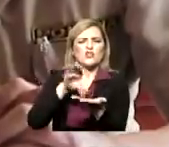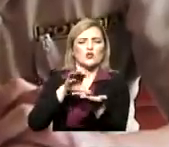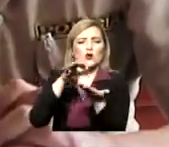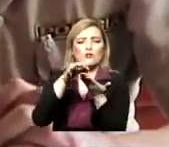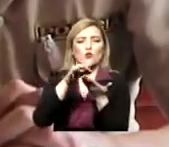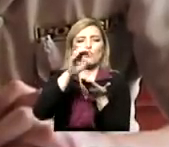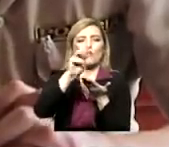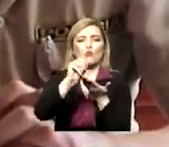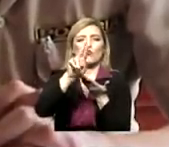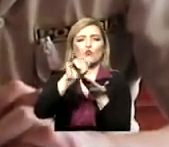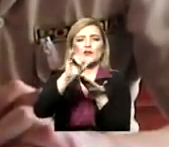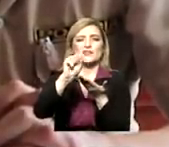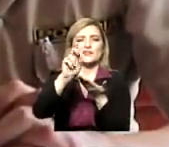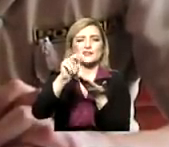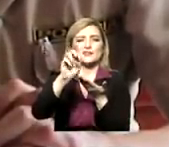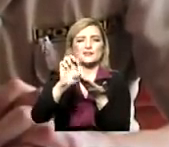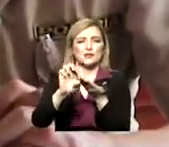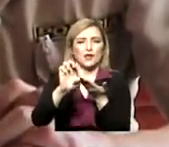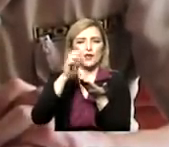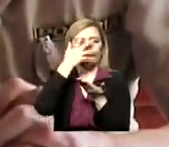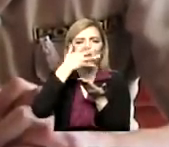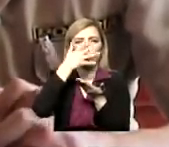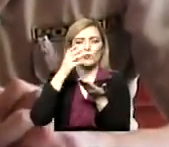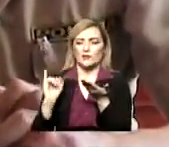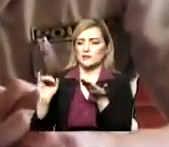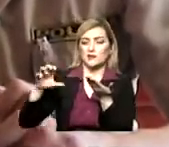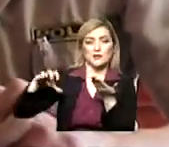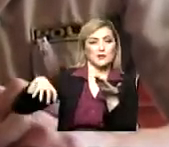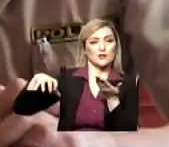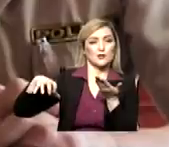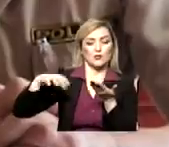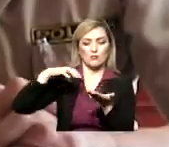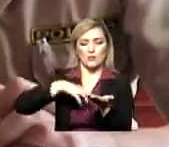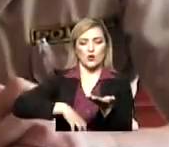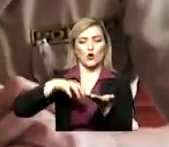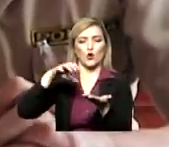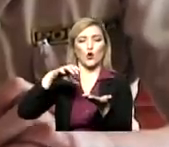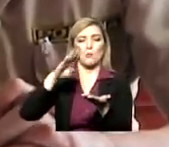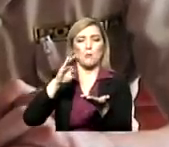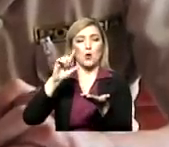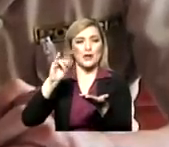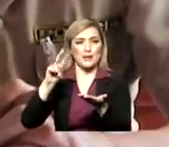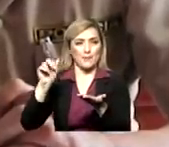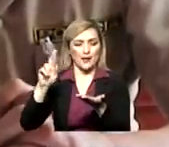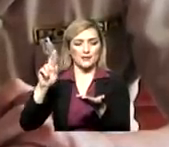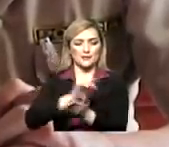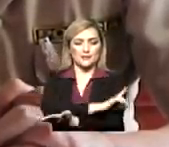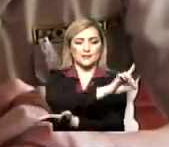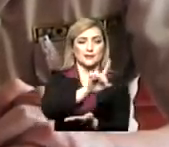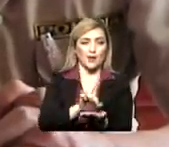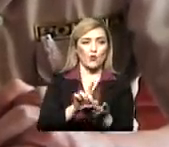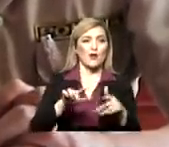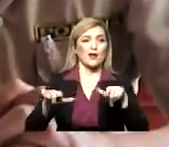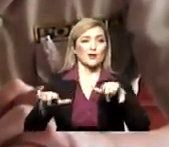Huizne y de forma estratégica en las islas pertenecientes a las parroquias de Bolívar y Daule, sitios que por